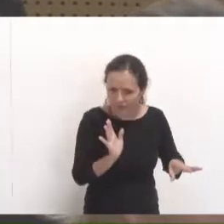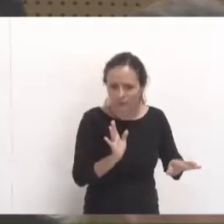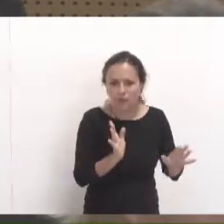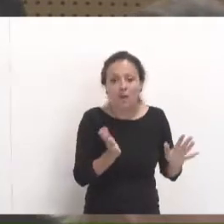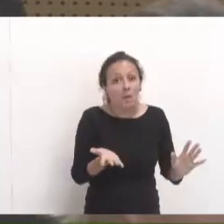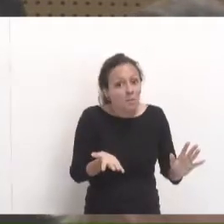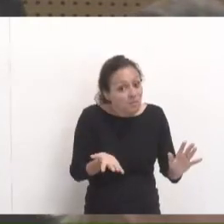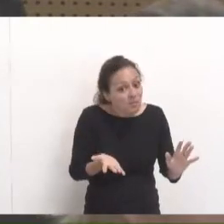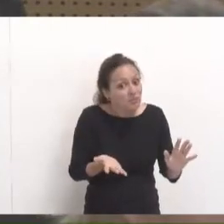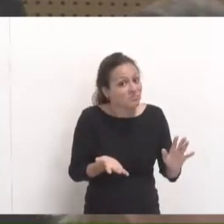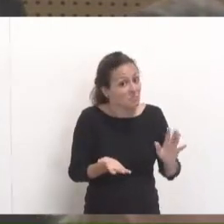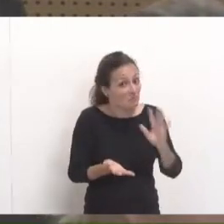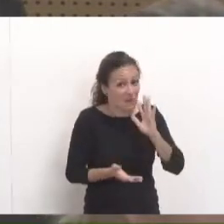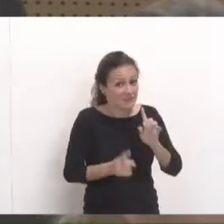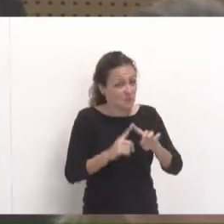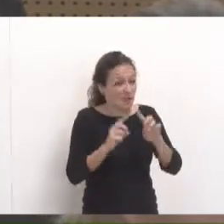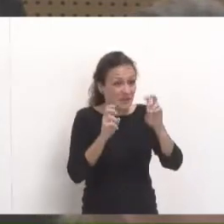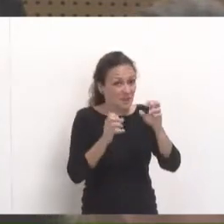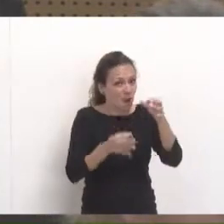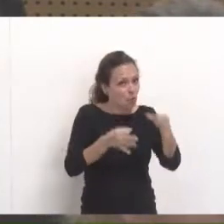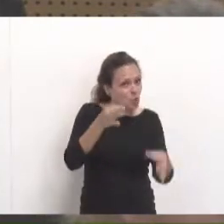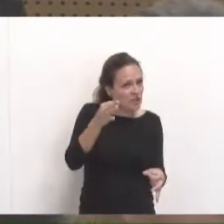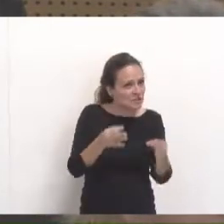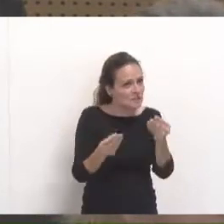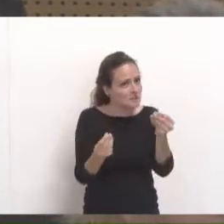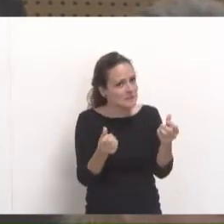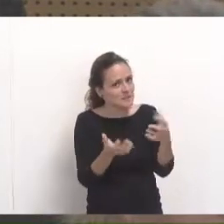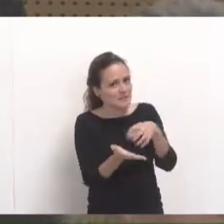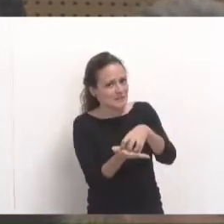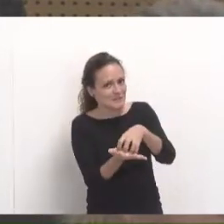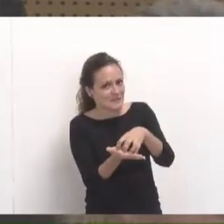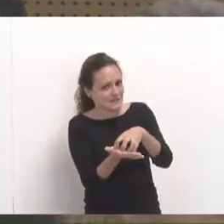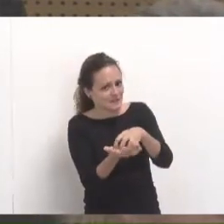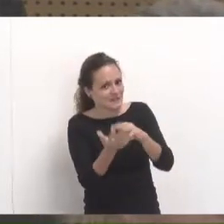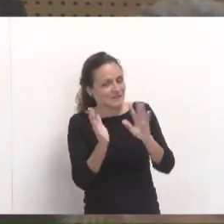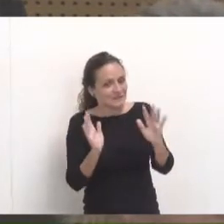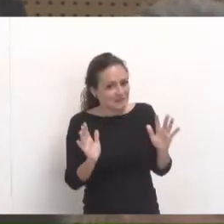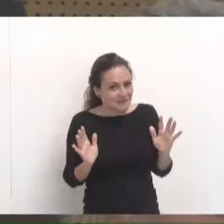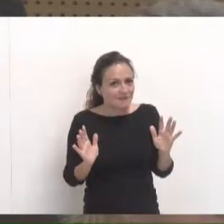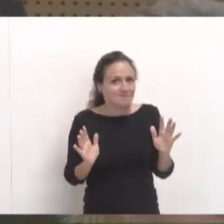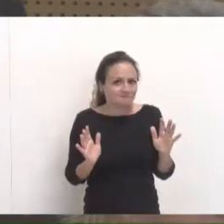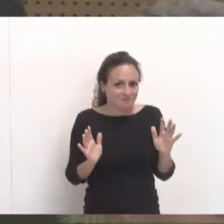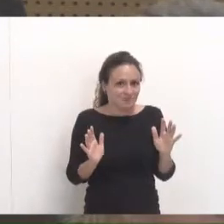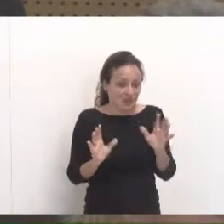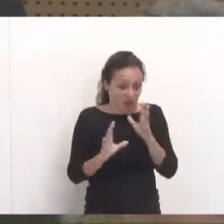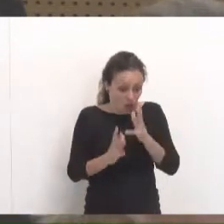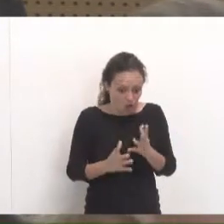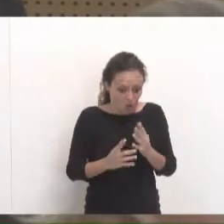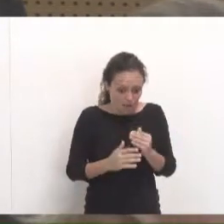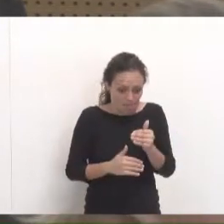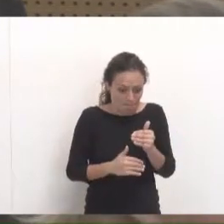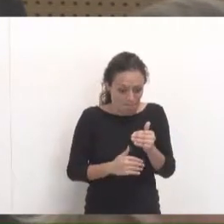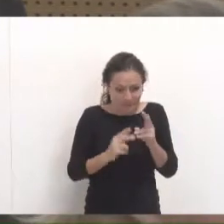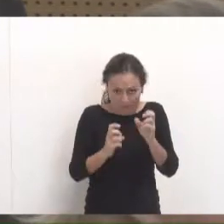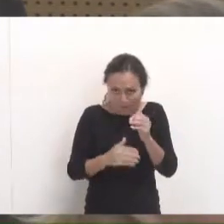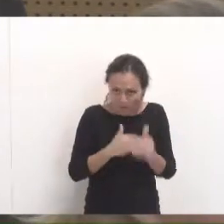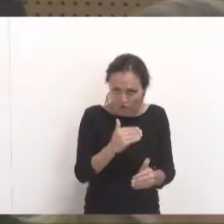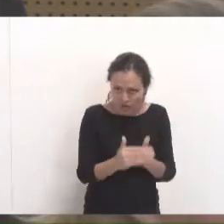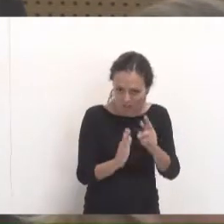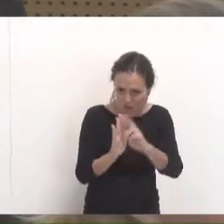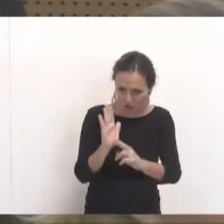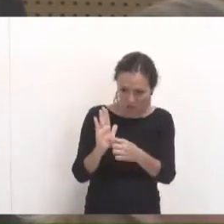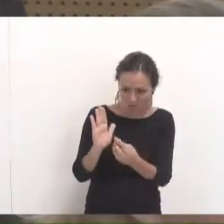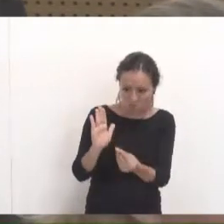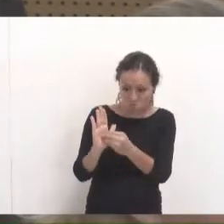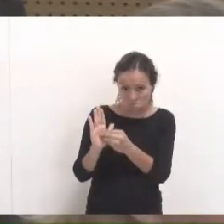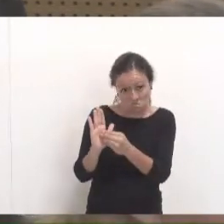parece que hay una inseguridad jurídica enorme en torno a este tema que se ha procedimental, que se ha planteado hoy, y